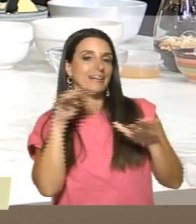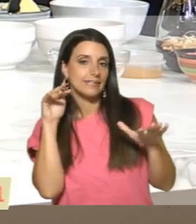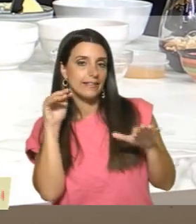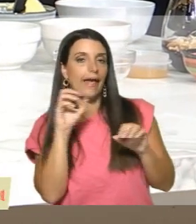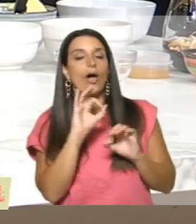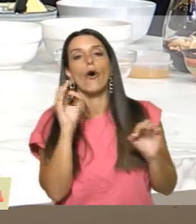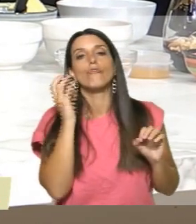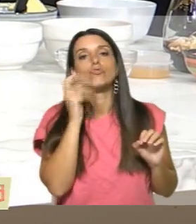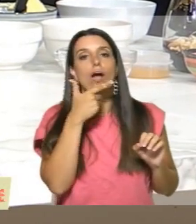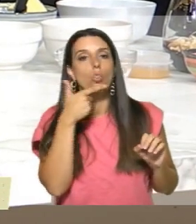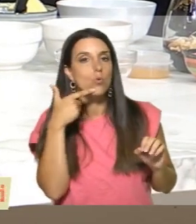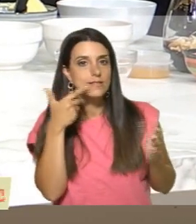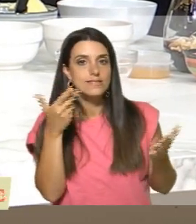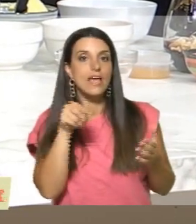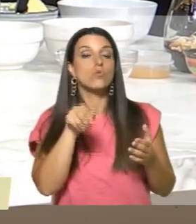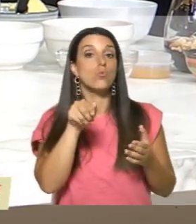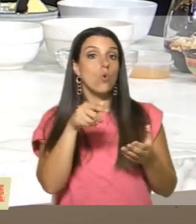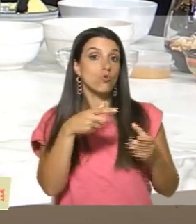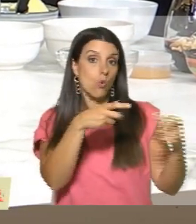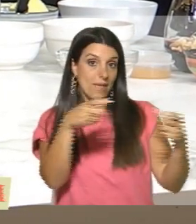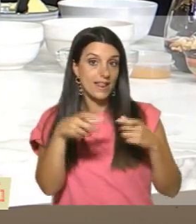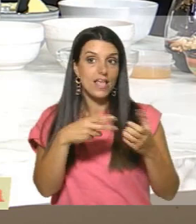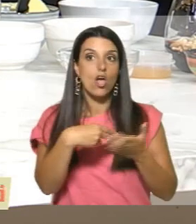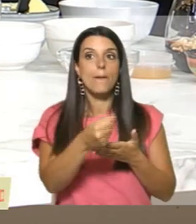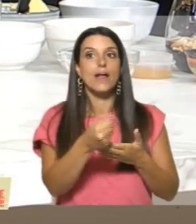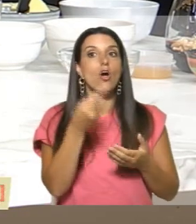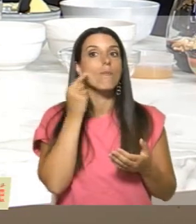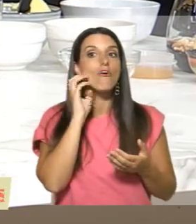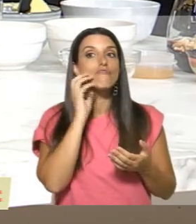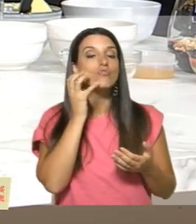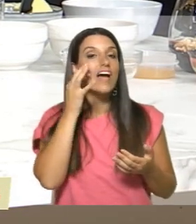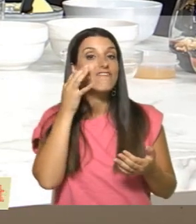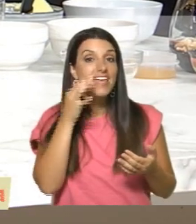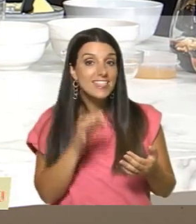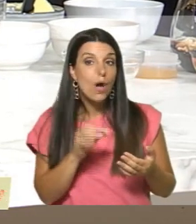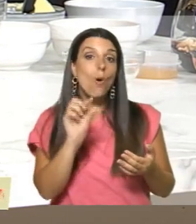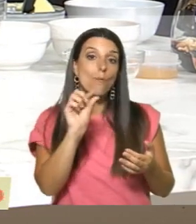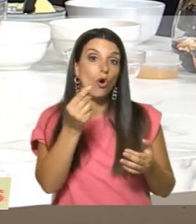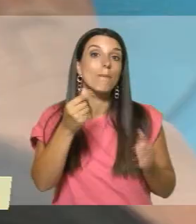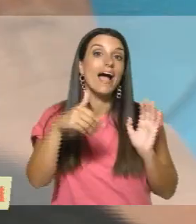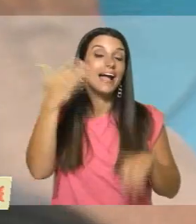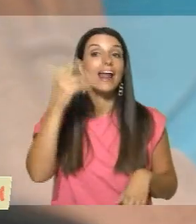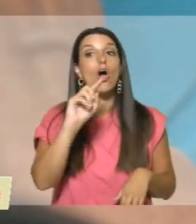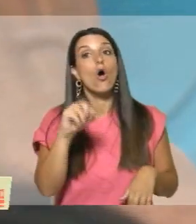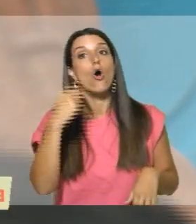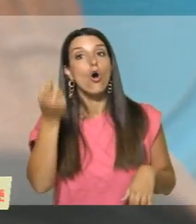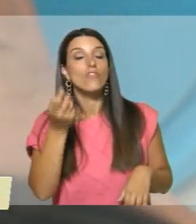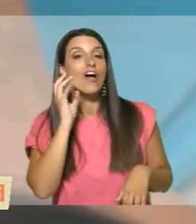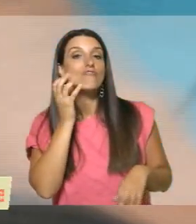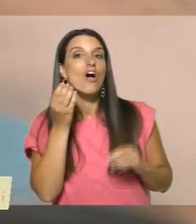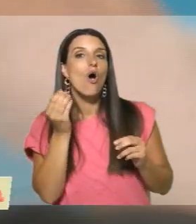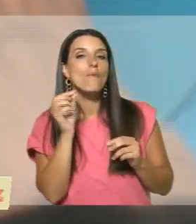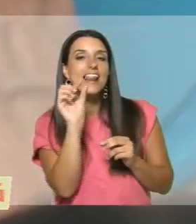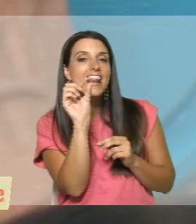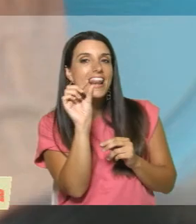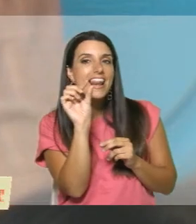fruta glaseada. Vos en el mercado podés encontrar estas, que es como la fruta de verdad, que te sale un poquito más cara. O tenés la otra fruta, que es como la